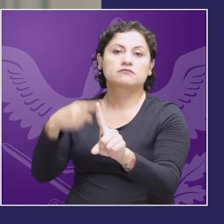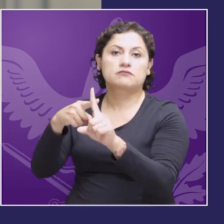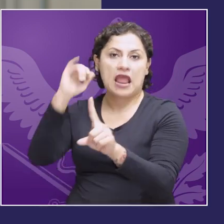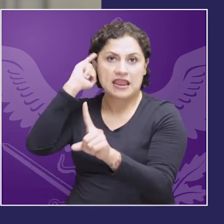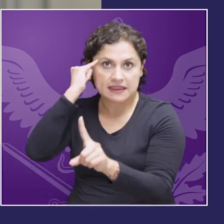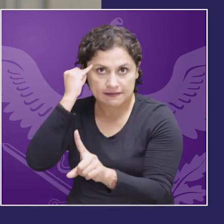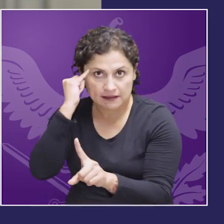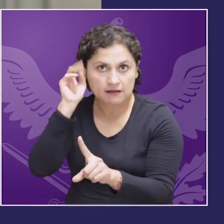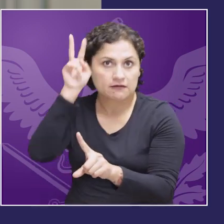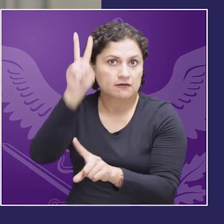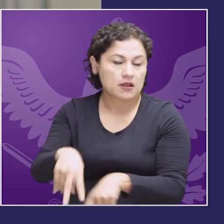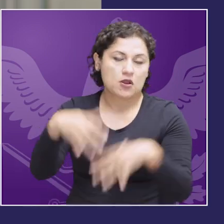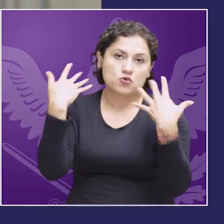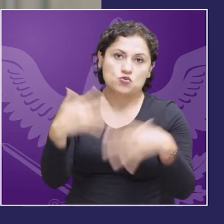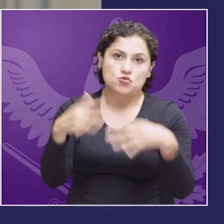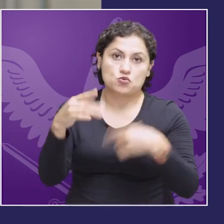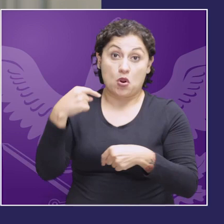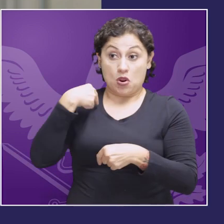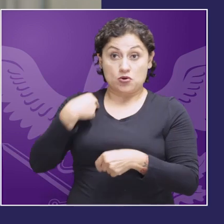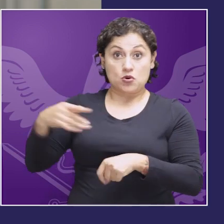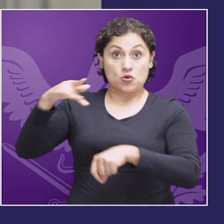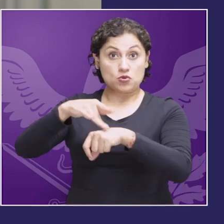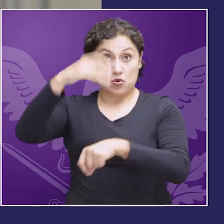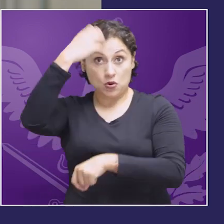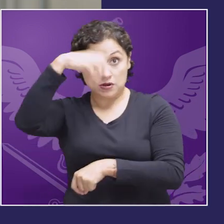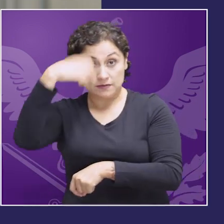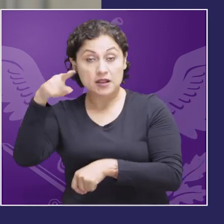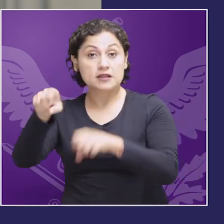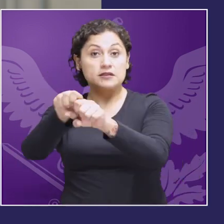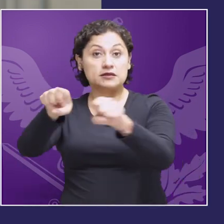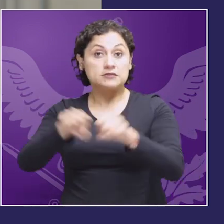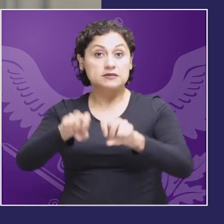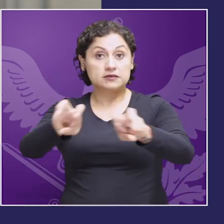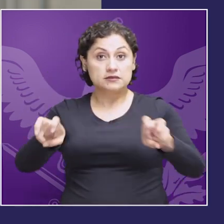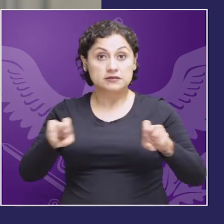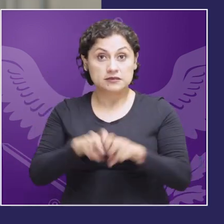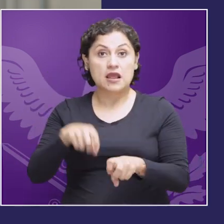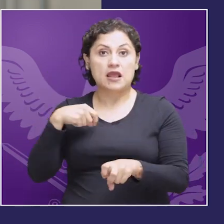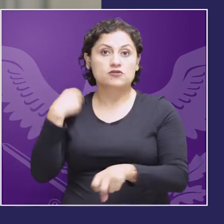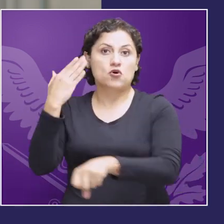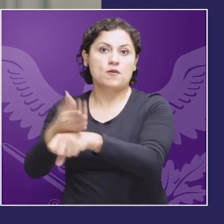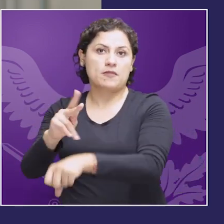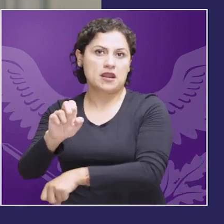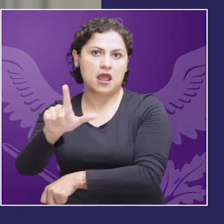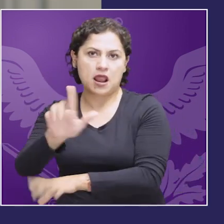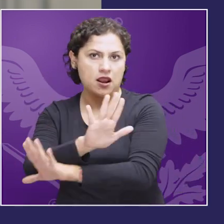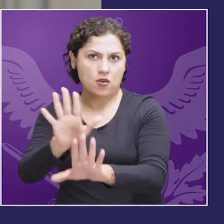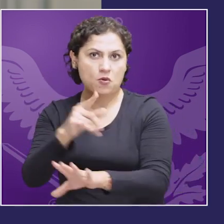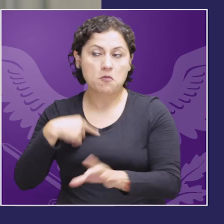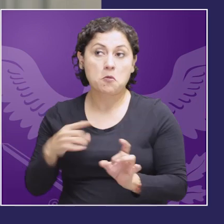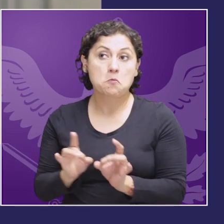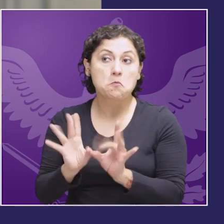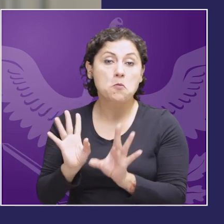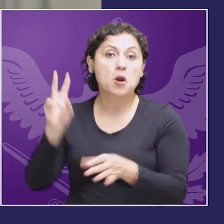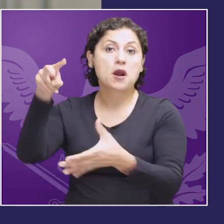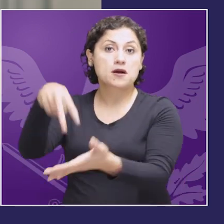pese a que yo no trabajo en la sala penal, pero circunstancialmente me tocó estar. Y es muy impresionante. Yo le digo a los defensores, tal vez el